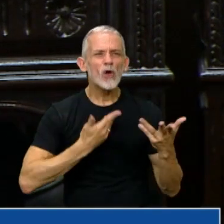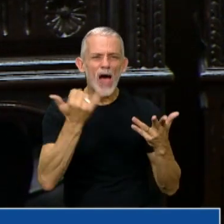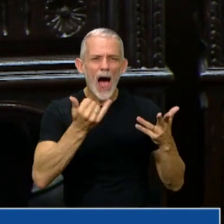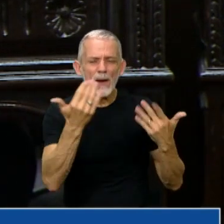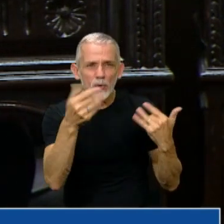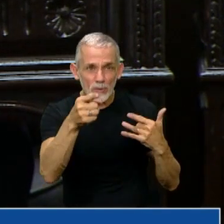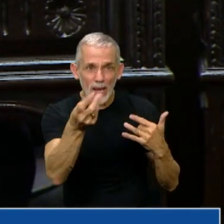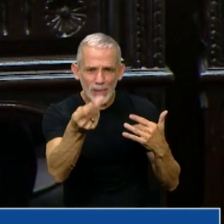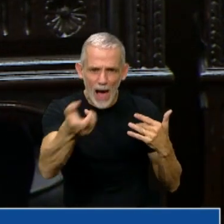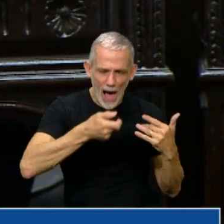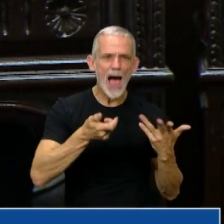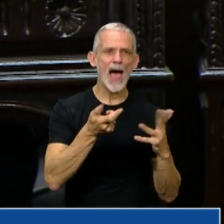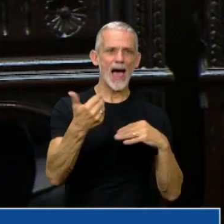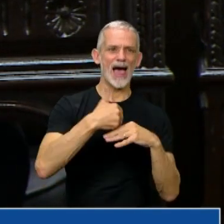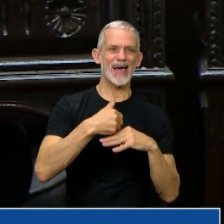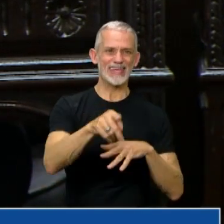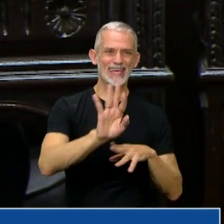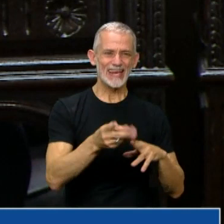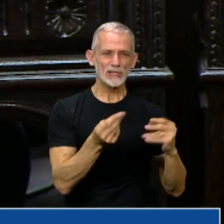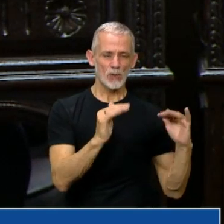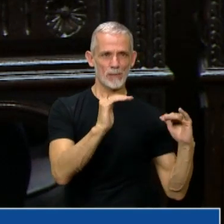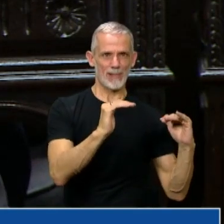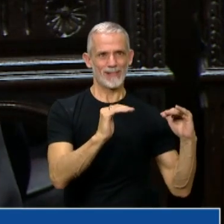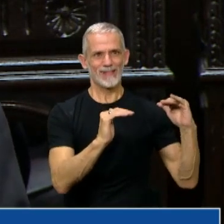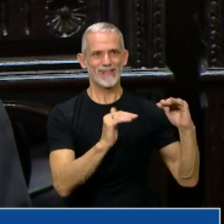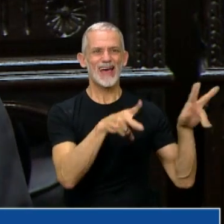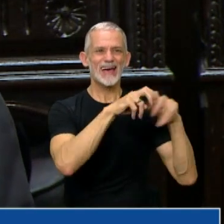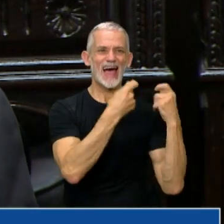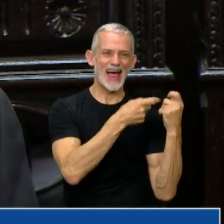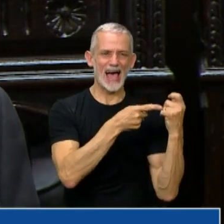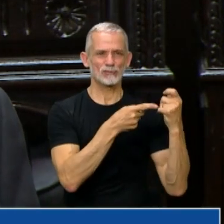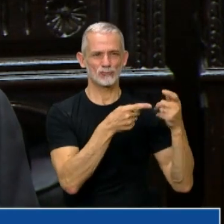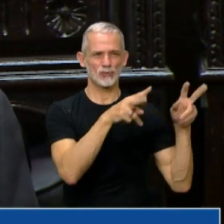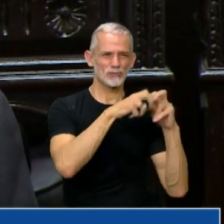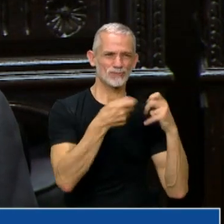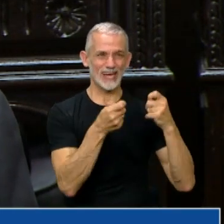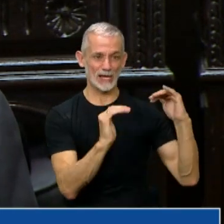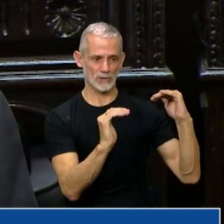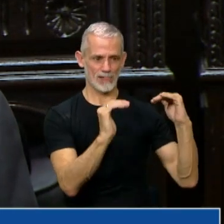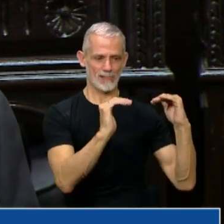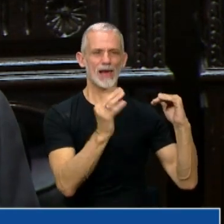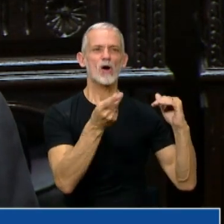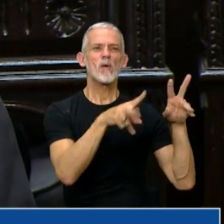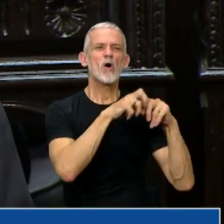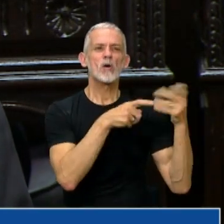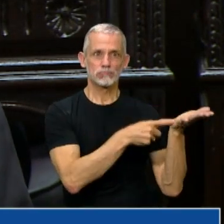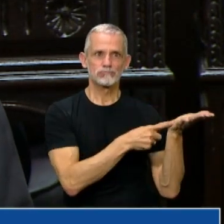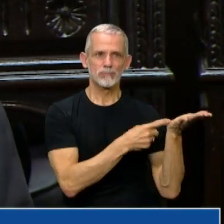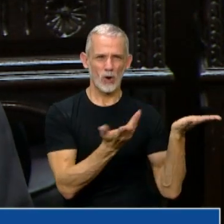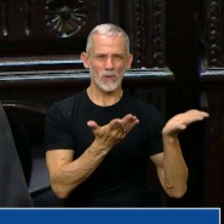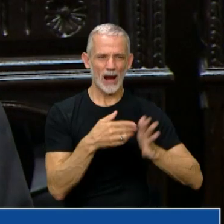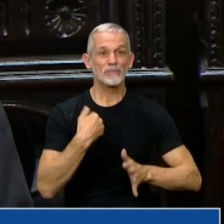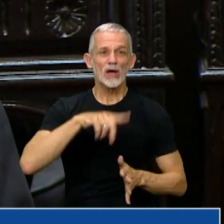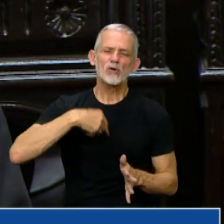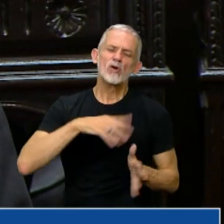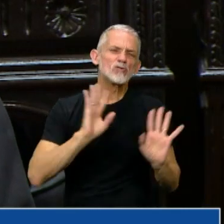hay posibilidad de generar ingresos que compensen esos gastos. Como hemos dicho hasta el cansancio,